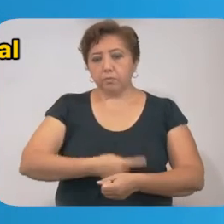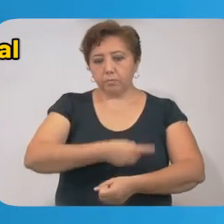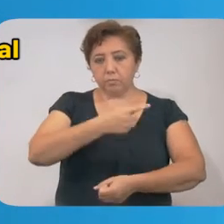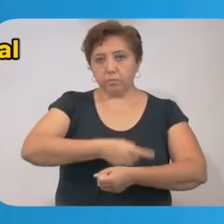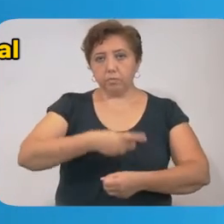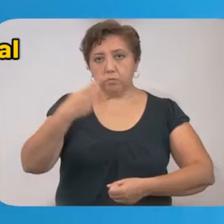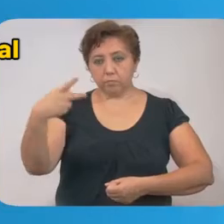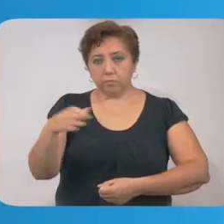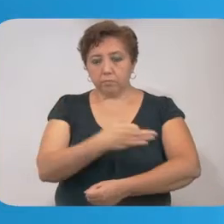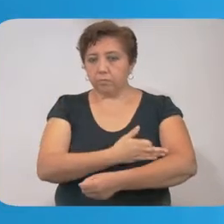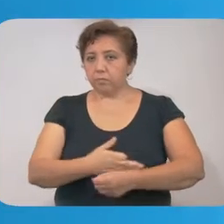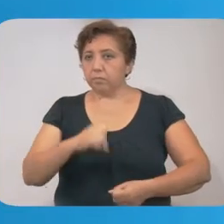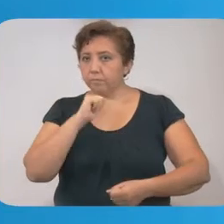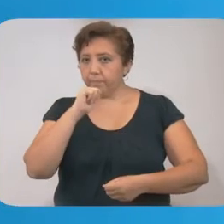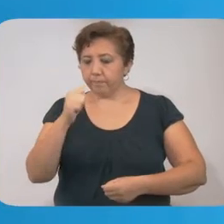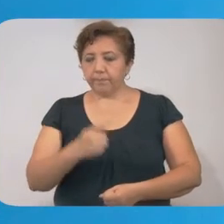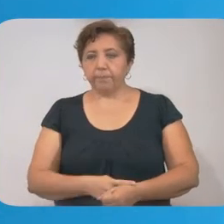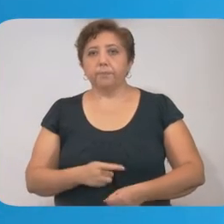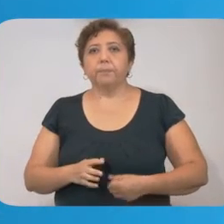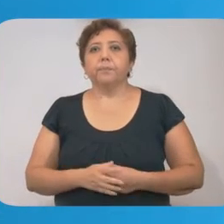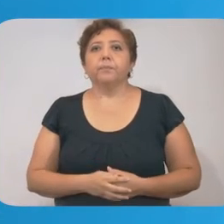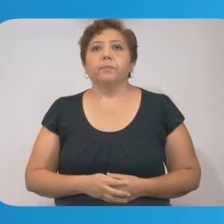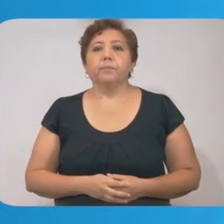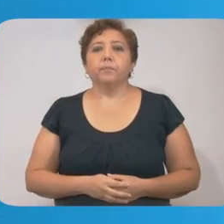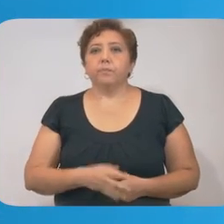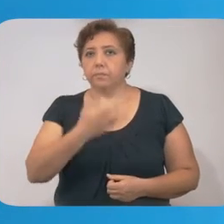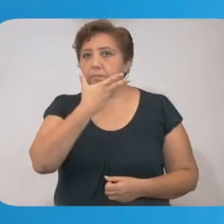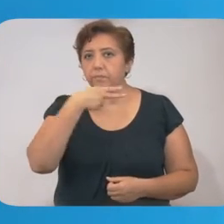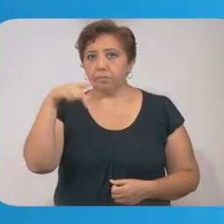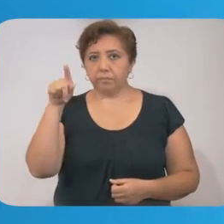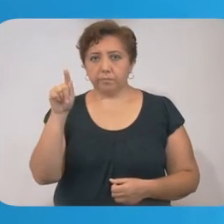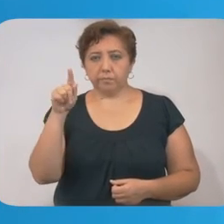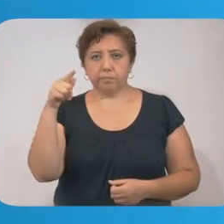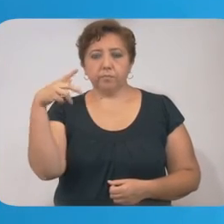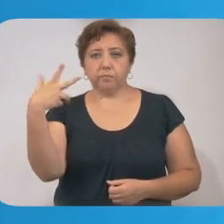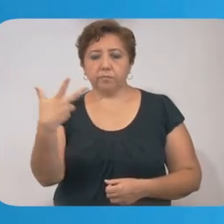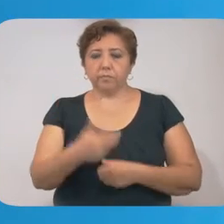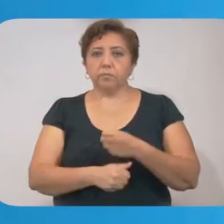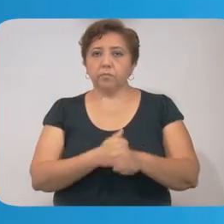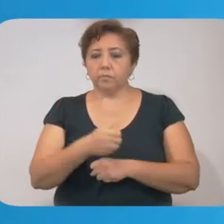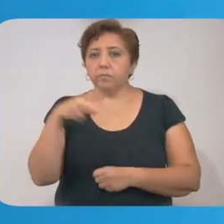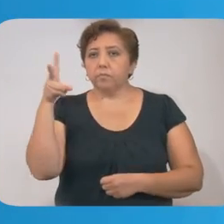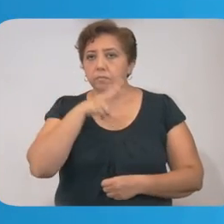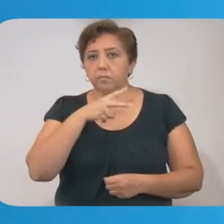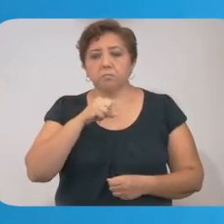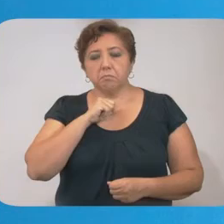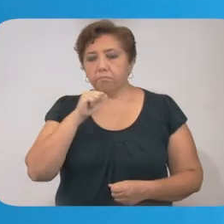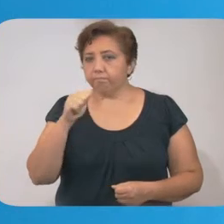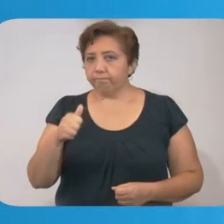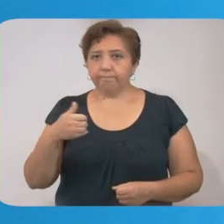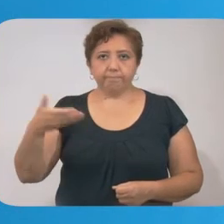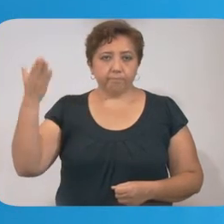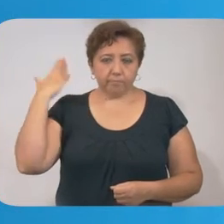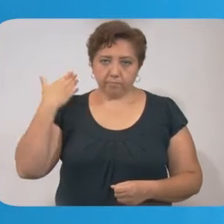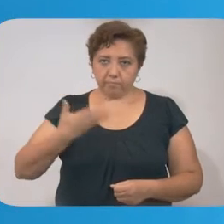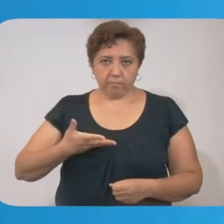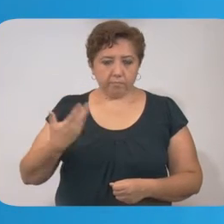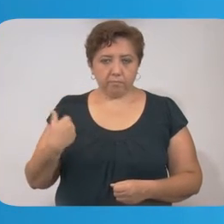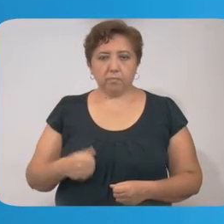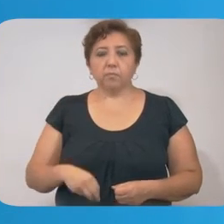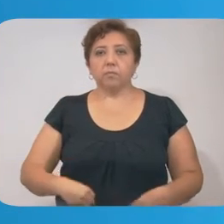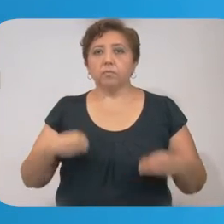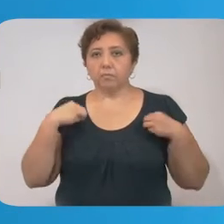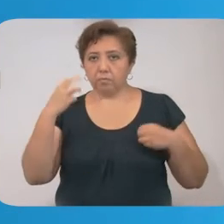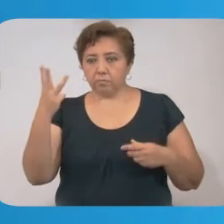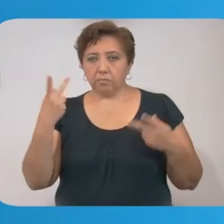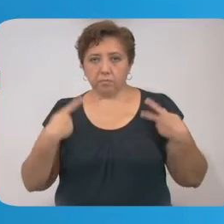reportan síntomas. Hombre de 78 años de Valladolid, sin antecedentes médicos, vivía con 3 personas, todas